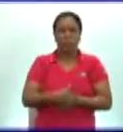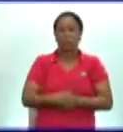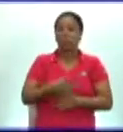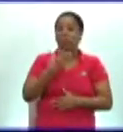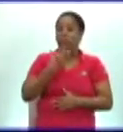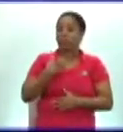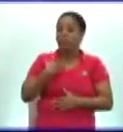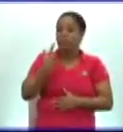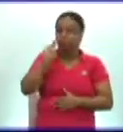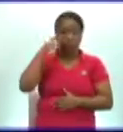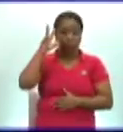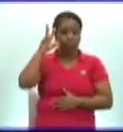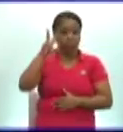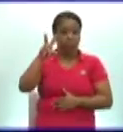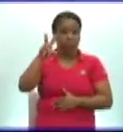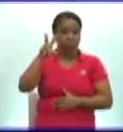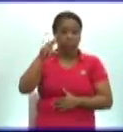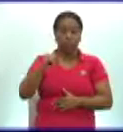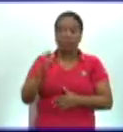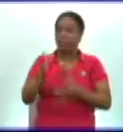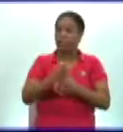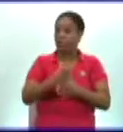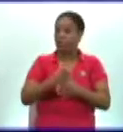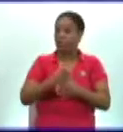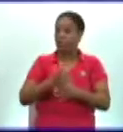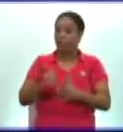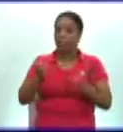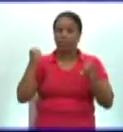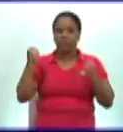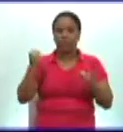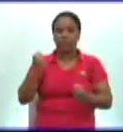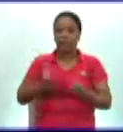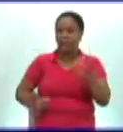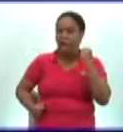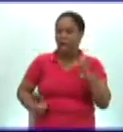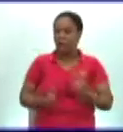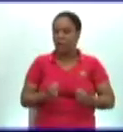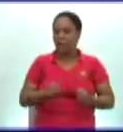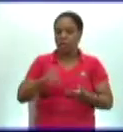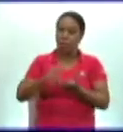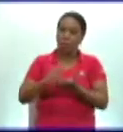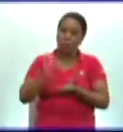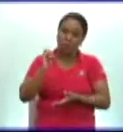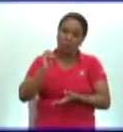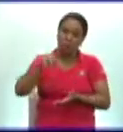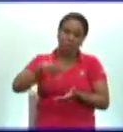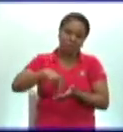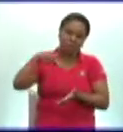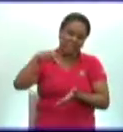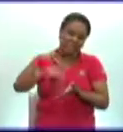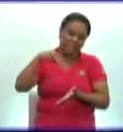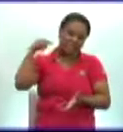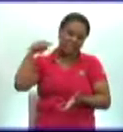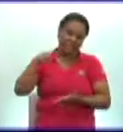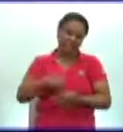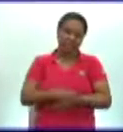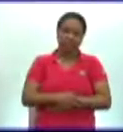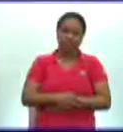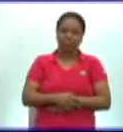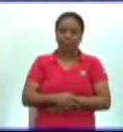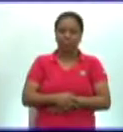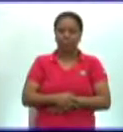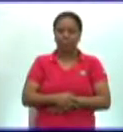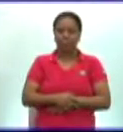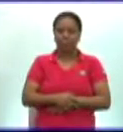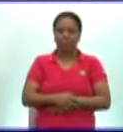¿Cómo se manifiesta esa diferencia al correr o saltar? Vamos a tener en cuenta que la masa